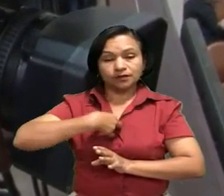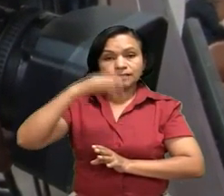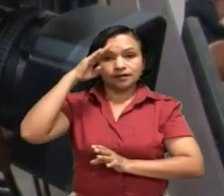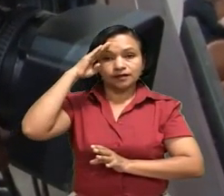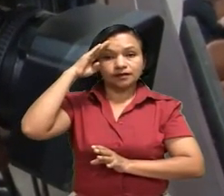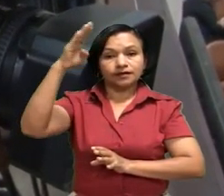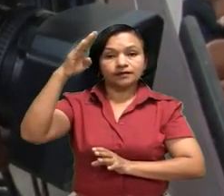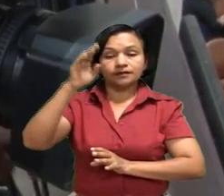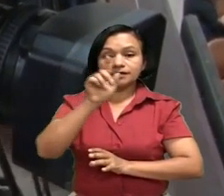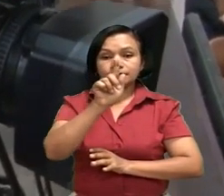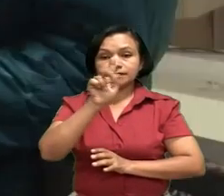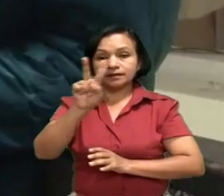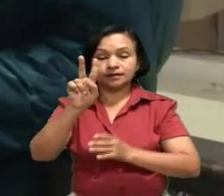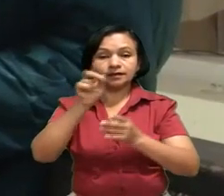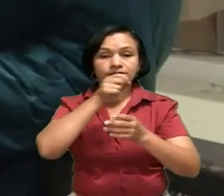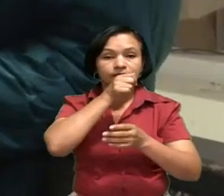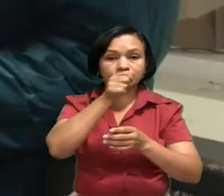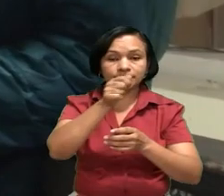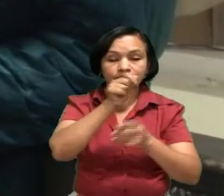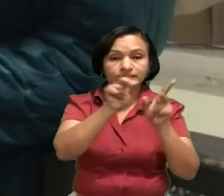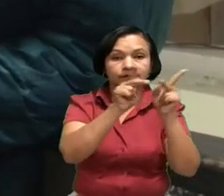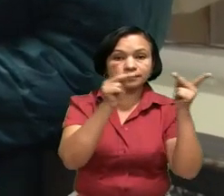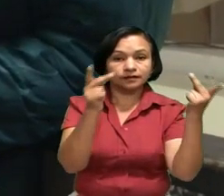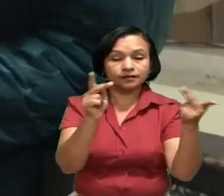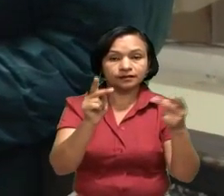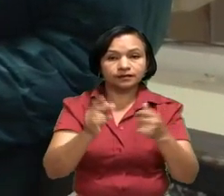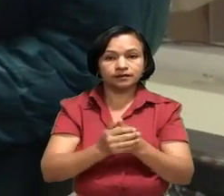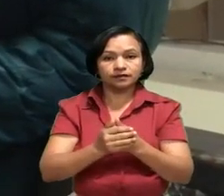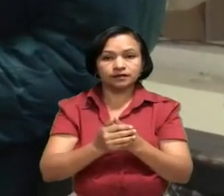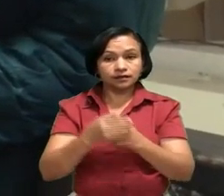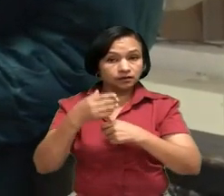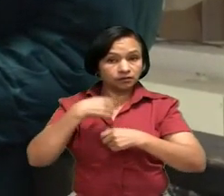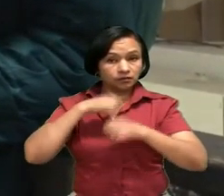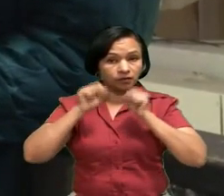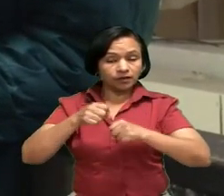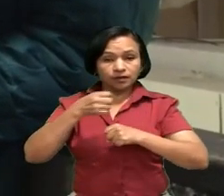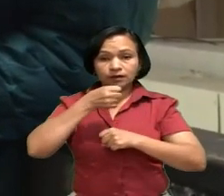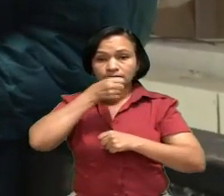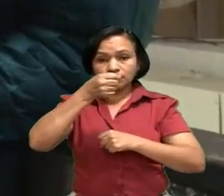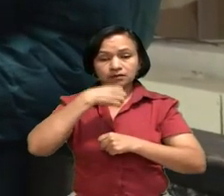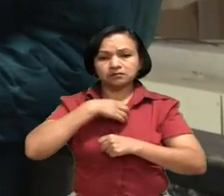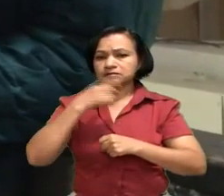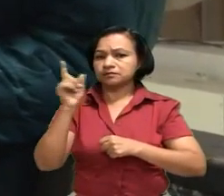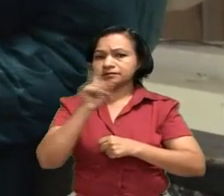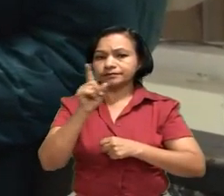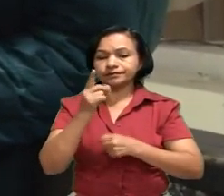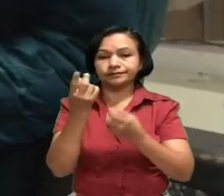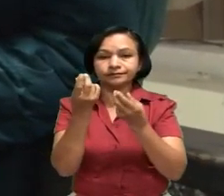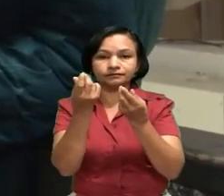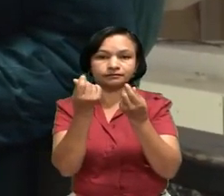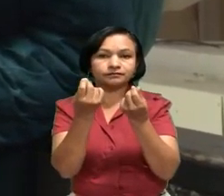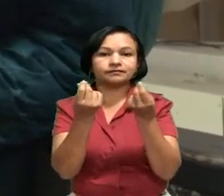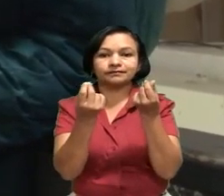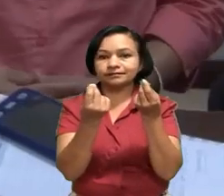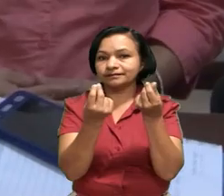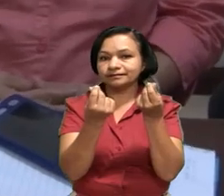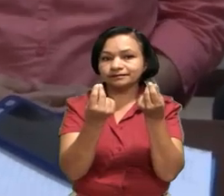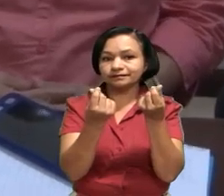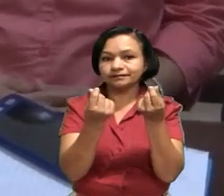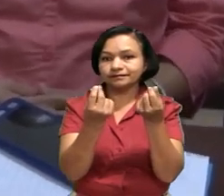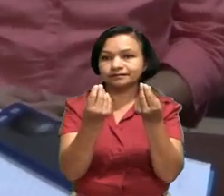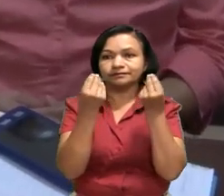que no necesariamente significa que sean periodistas pero por aquello de los pesos y centavos muchos